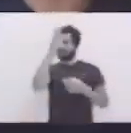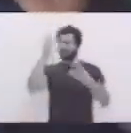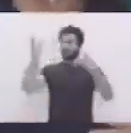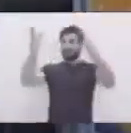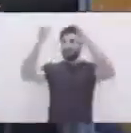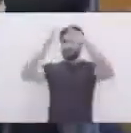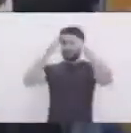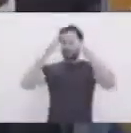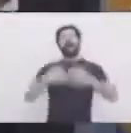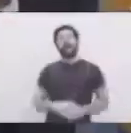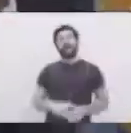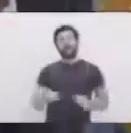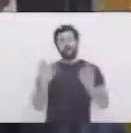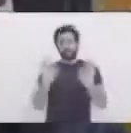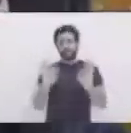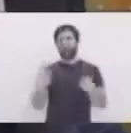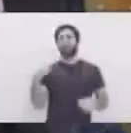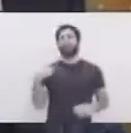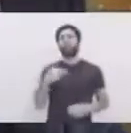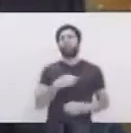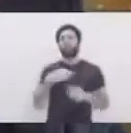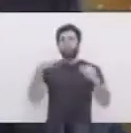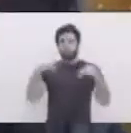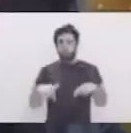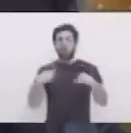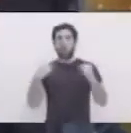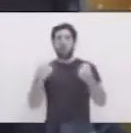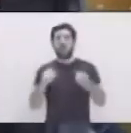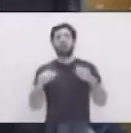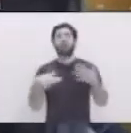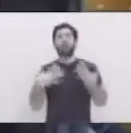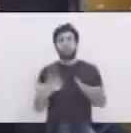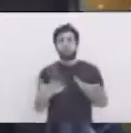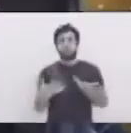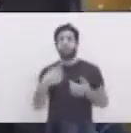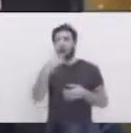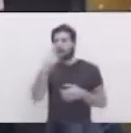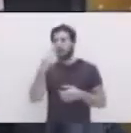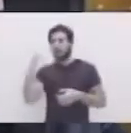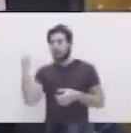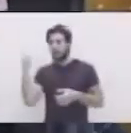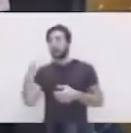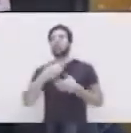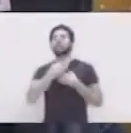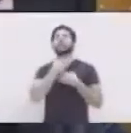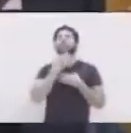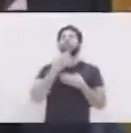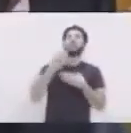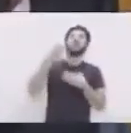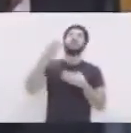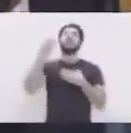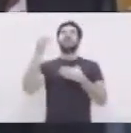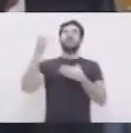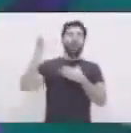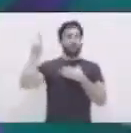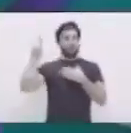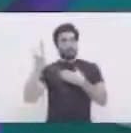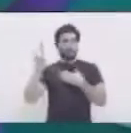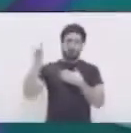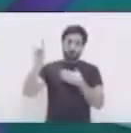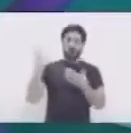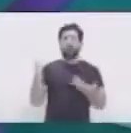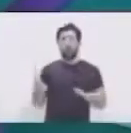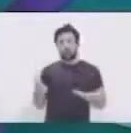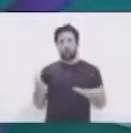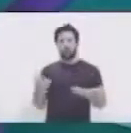Buenísimo. Hoy vamos a hacer una en versión de jirafa, ¿de acuerdo? Los materiales que vamos a utilizar son los siguientes.